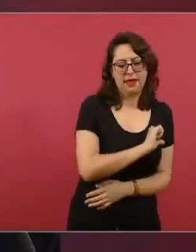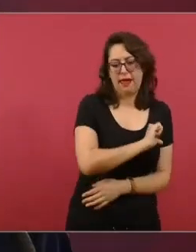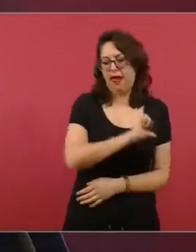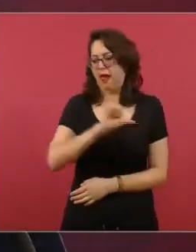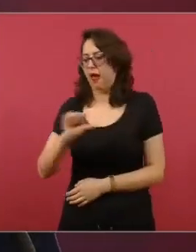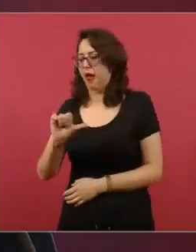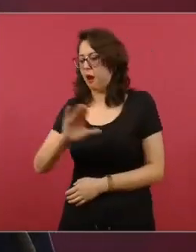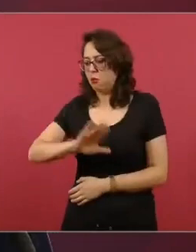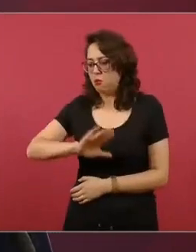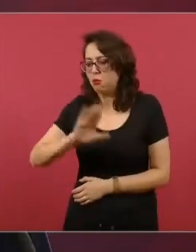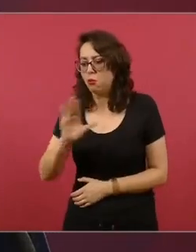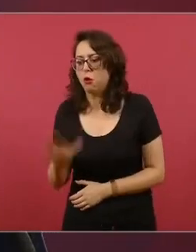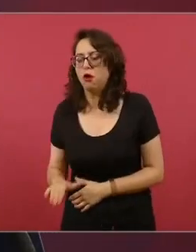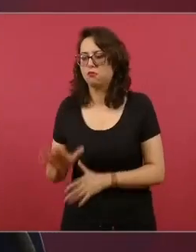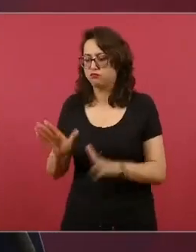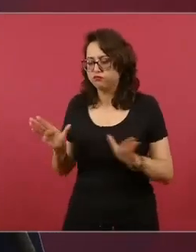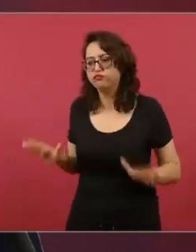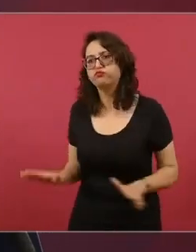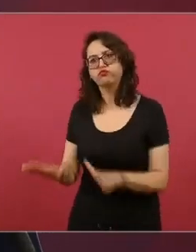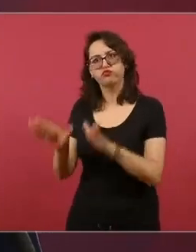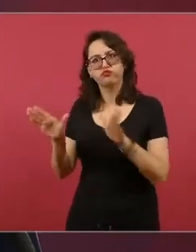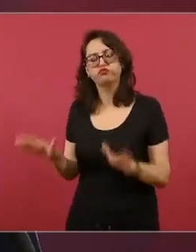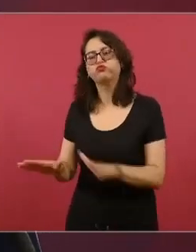Enséñalo a pescar,